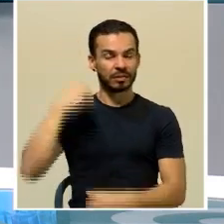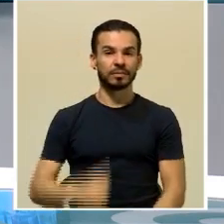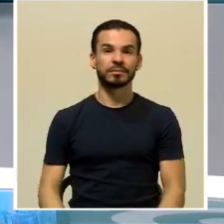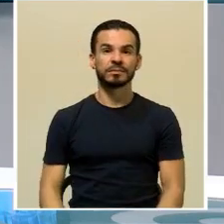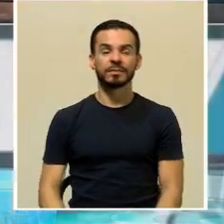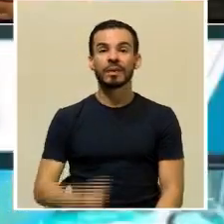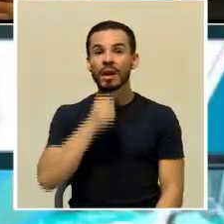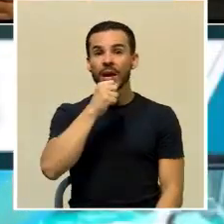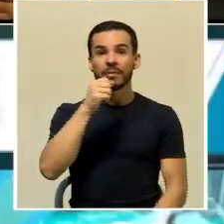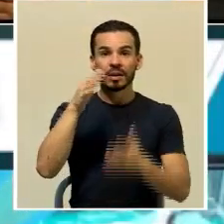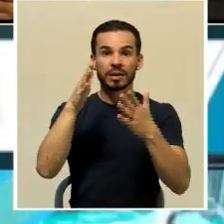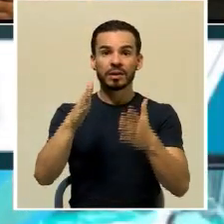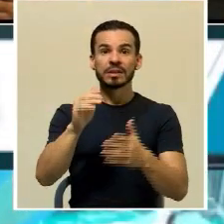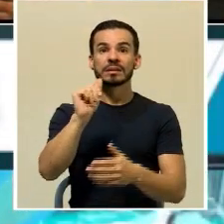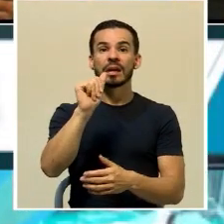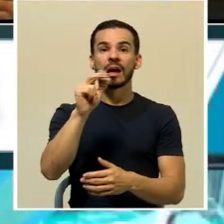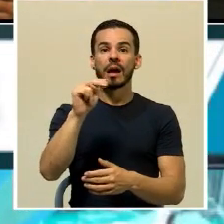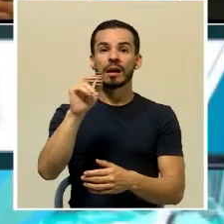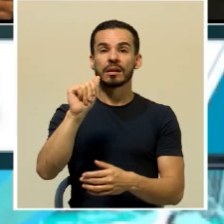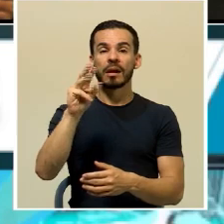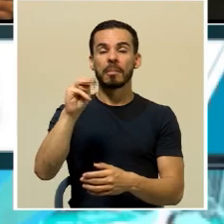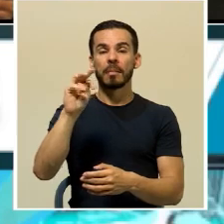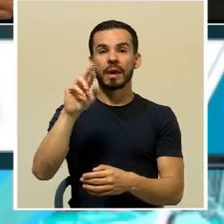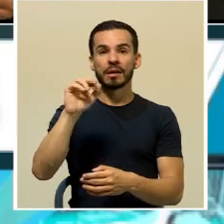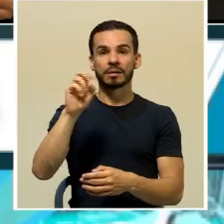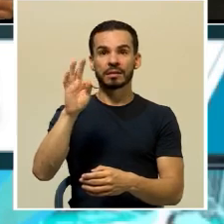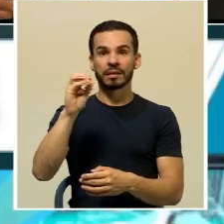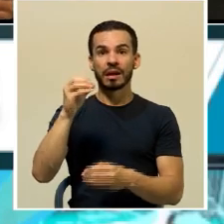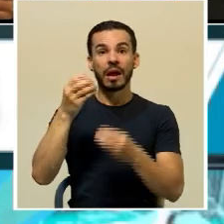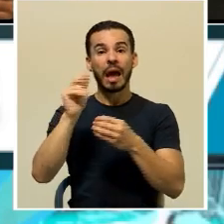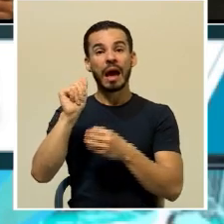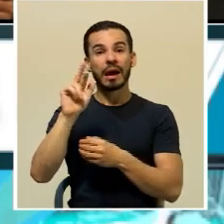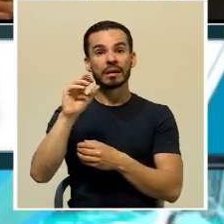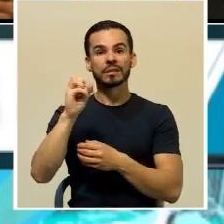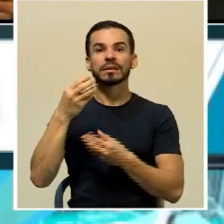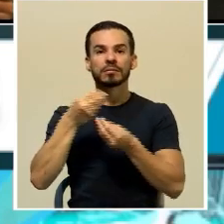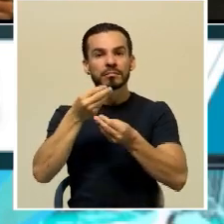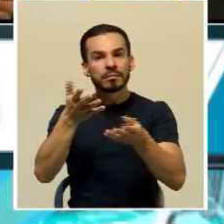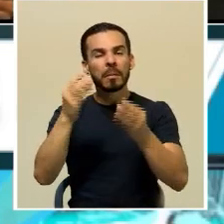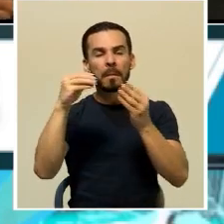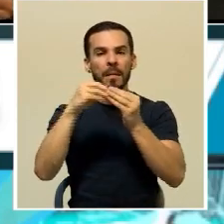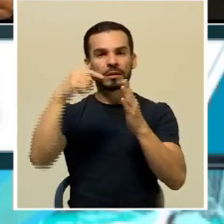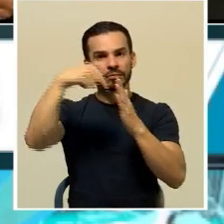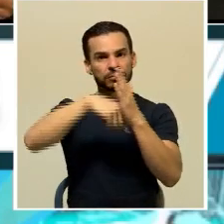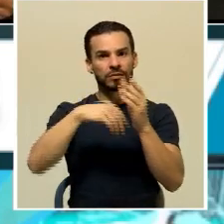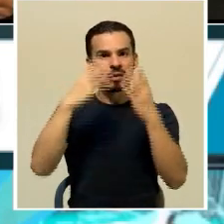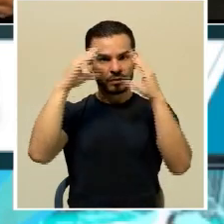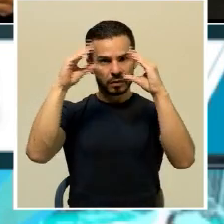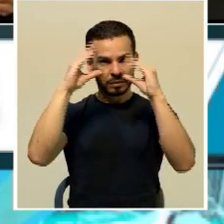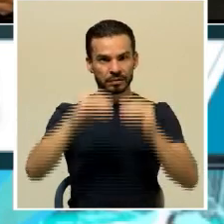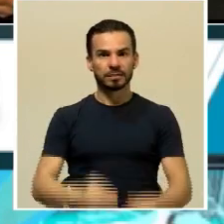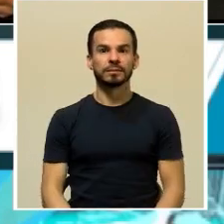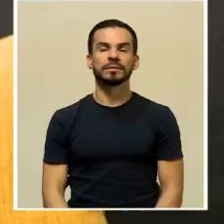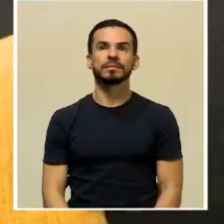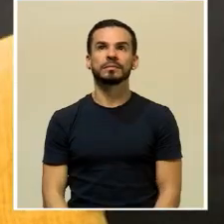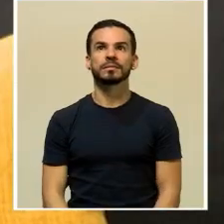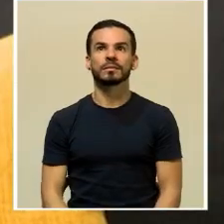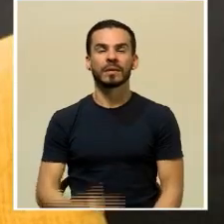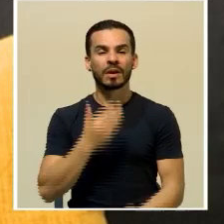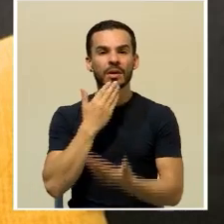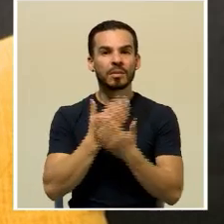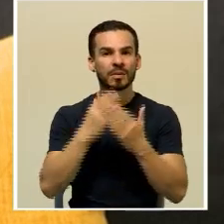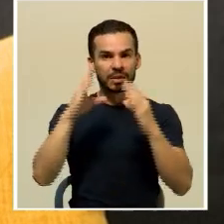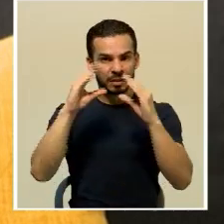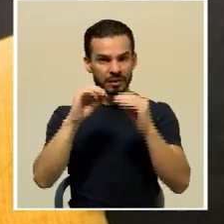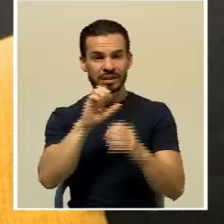La periodista Ana Marta Arce nos amplía la información. Adelante, Ana Marta, buenas noches. ¿Qué tal? Muy buenas